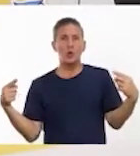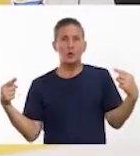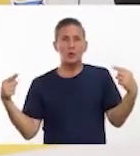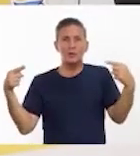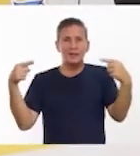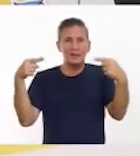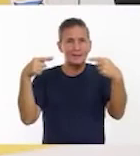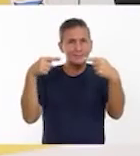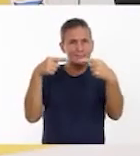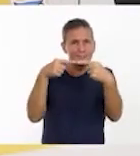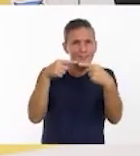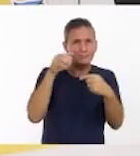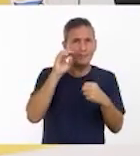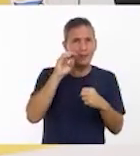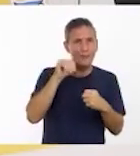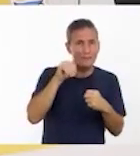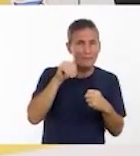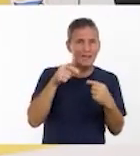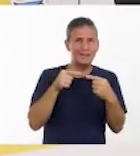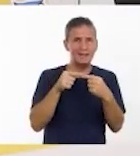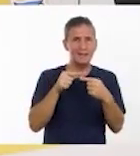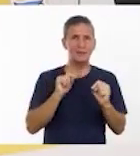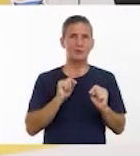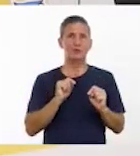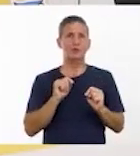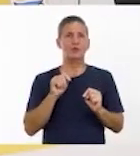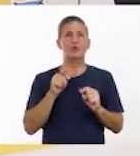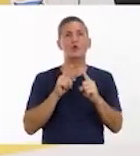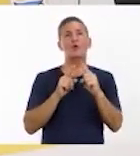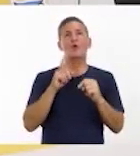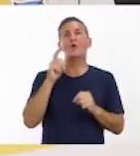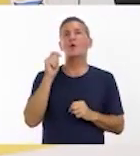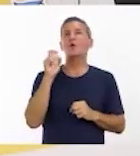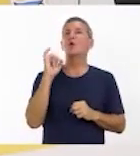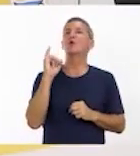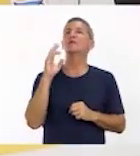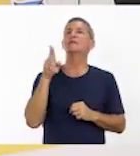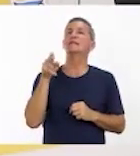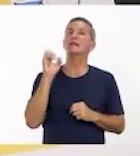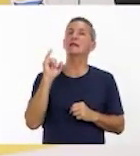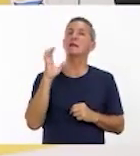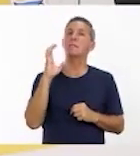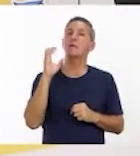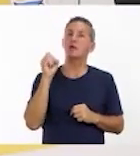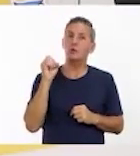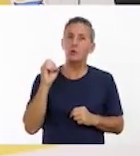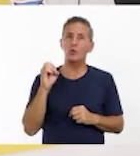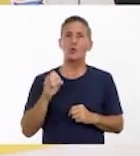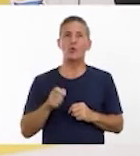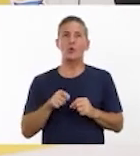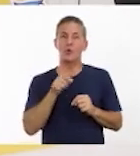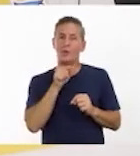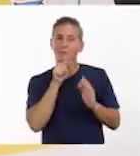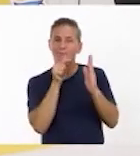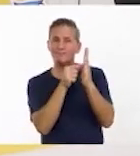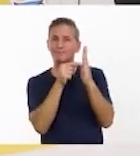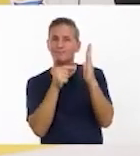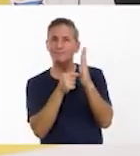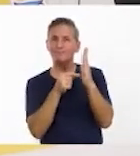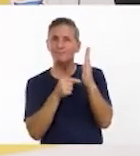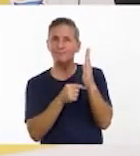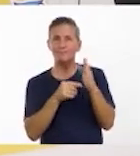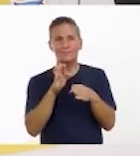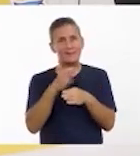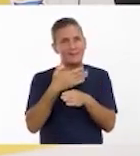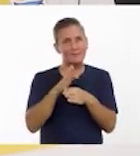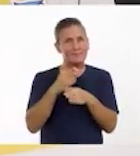la unión de un metal típico y un no metal típico, para que tengan marcadas